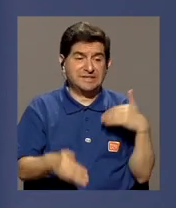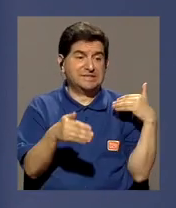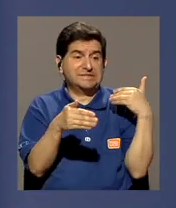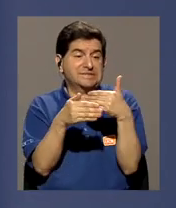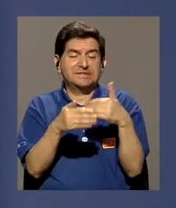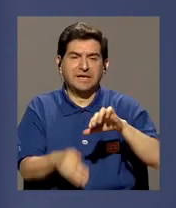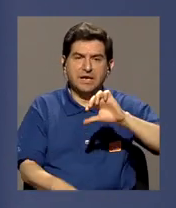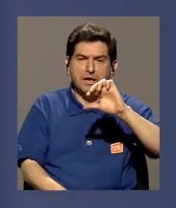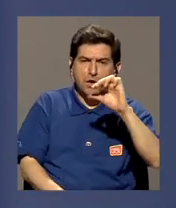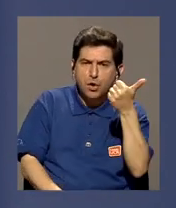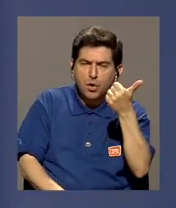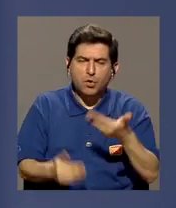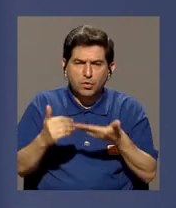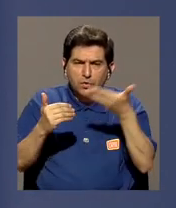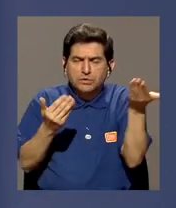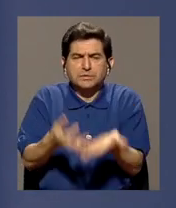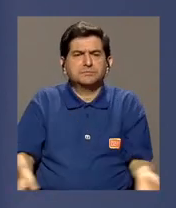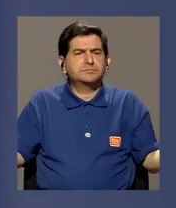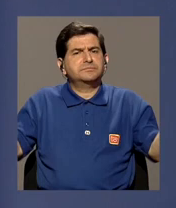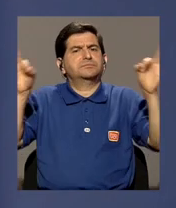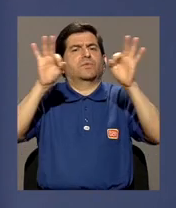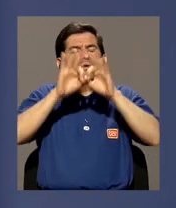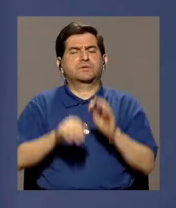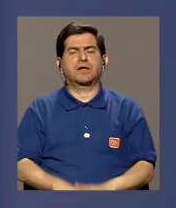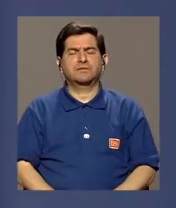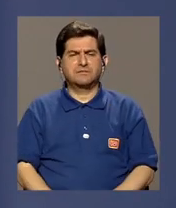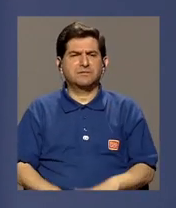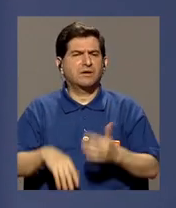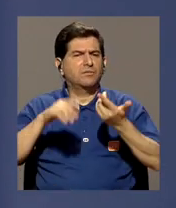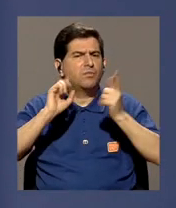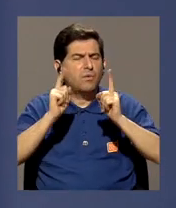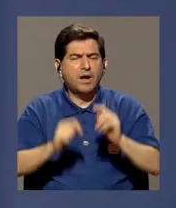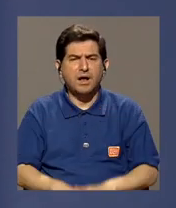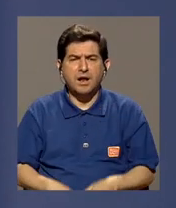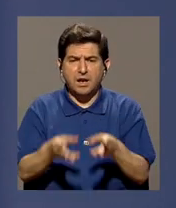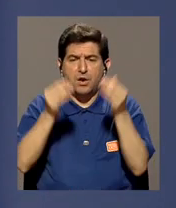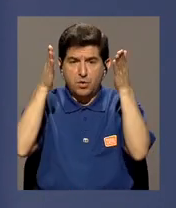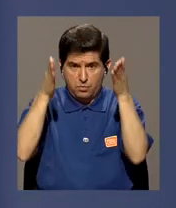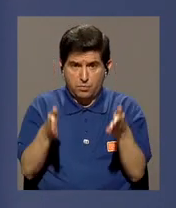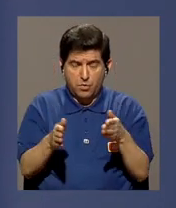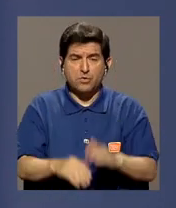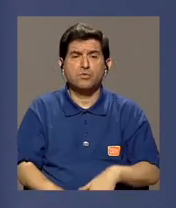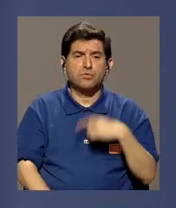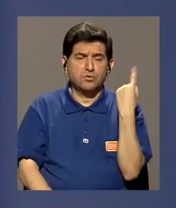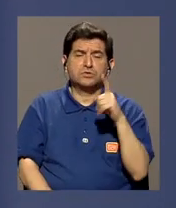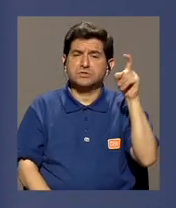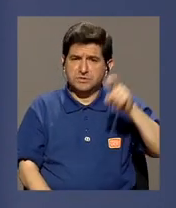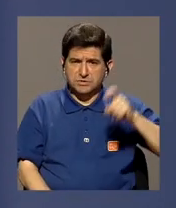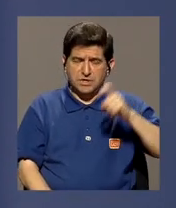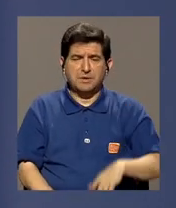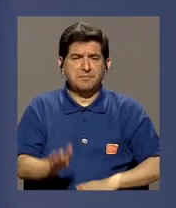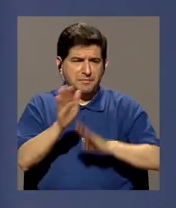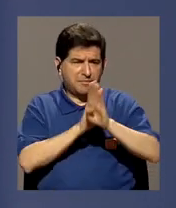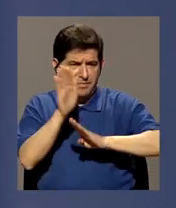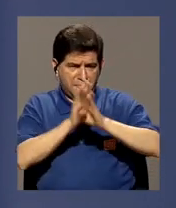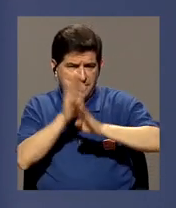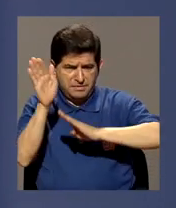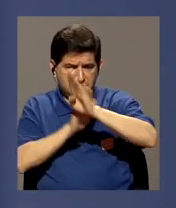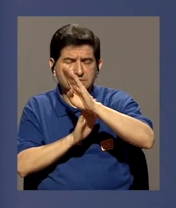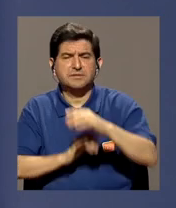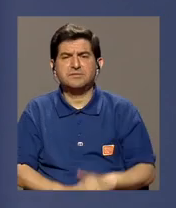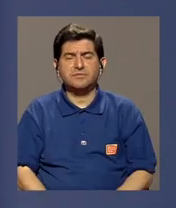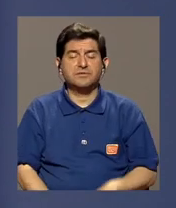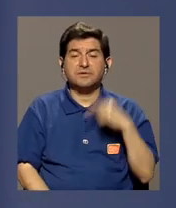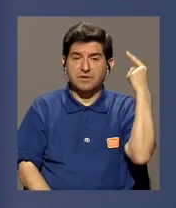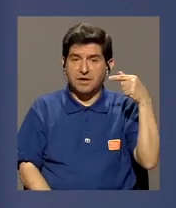la puerta y el otro creo elemento fundamental que se plantea es que los productores siempre necesitan poder desarrollarse